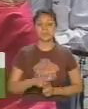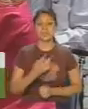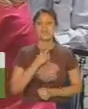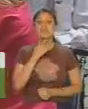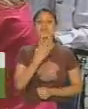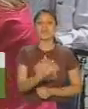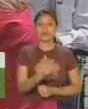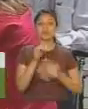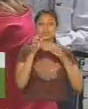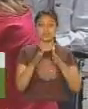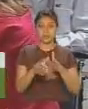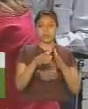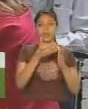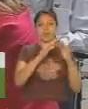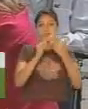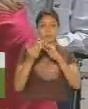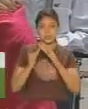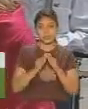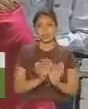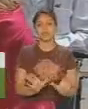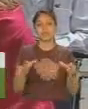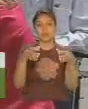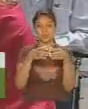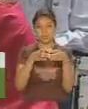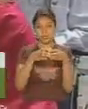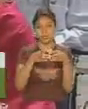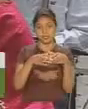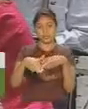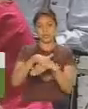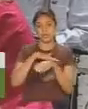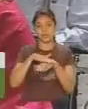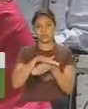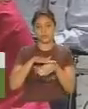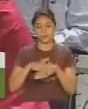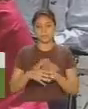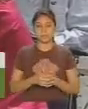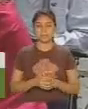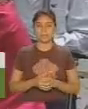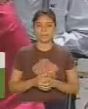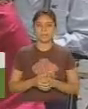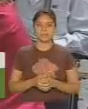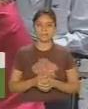Voceros comunitarios del Consejo Federal de Gobierno.